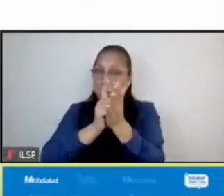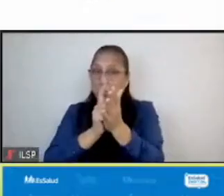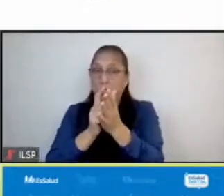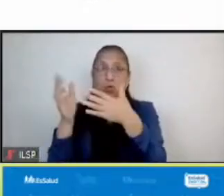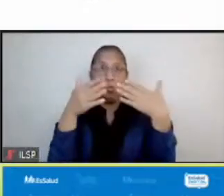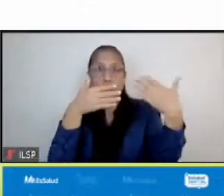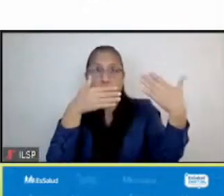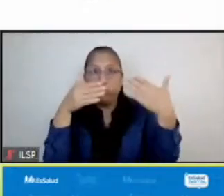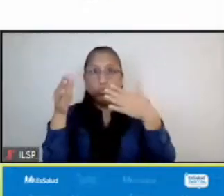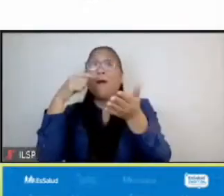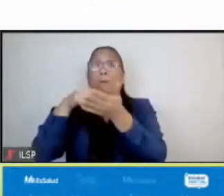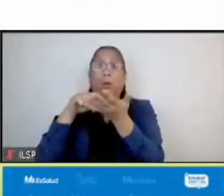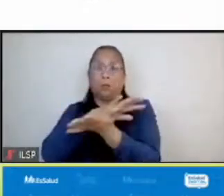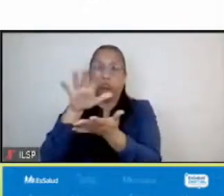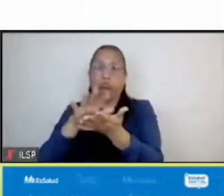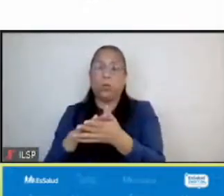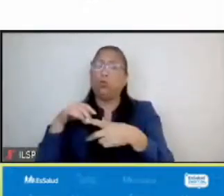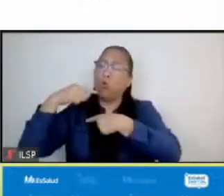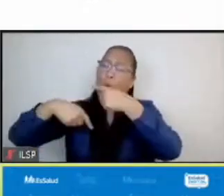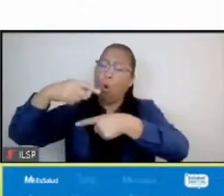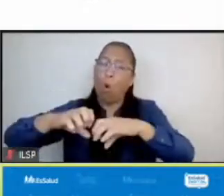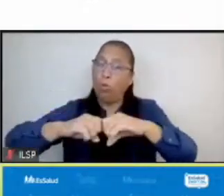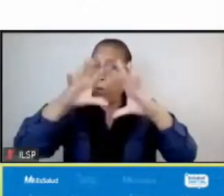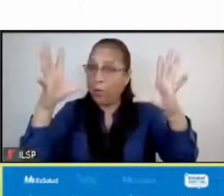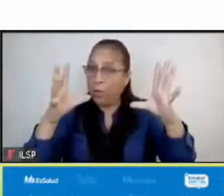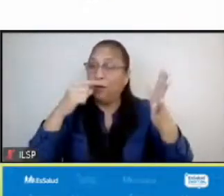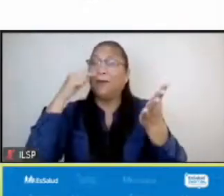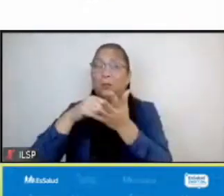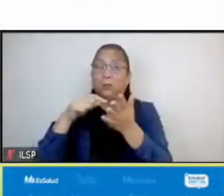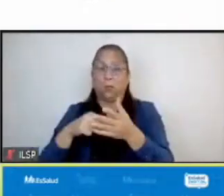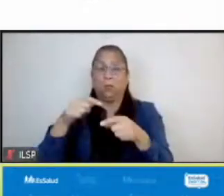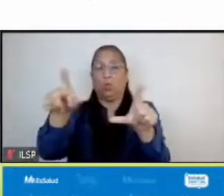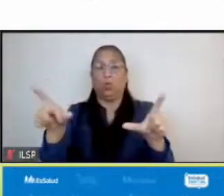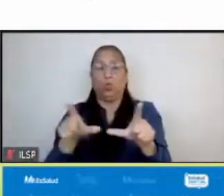aire y así repetir durante todo el día que uno esté en un ambiente cerrado.